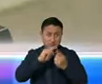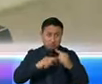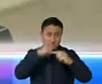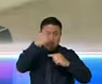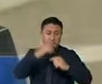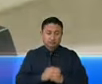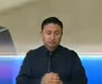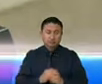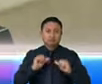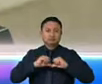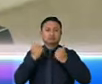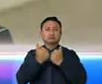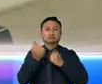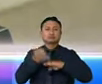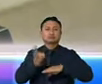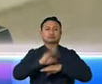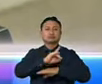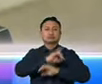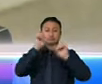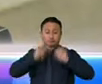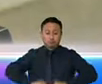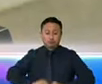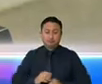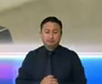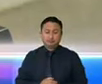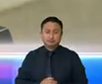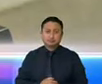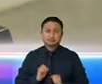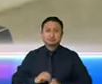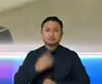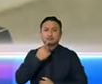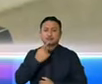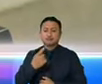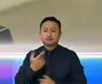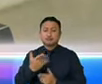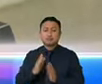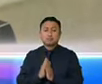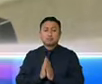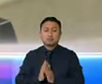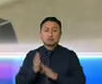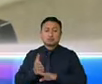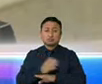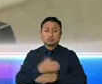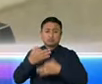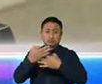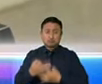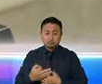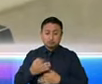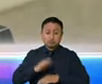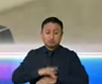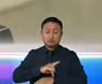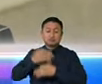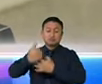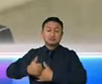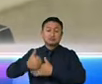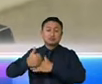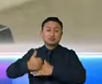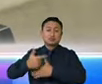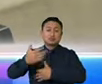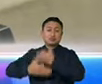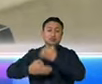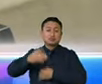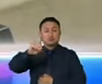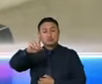Asamblea Nacional declare la improcedencia de la solicitud formulada por la magistrada Daniela